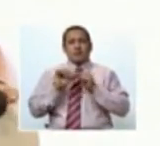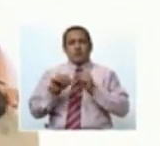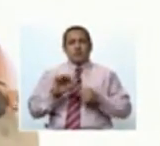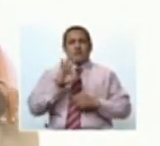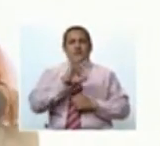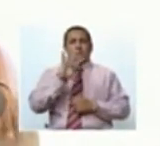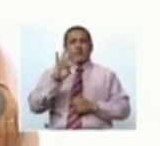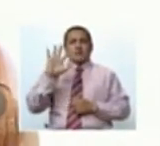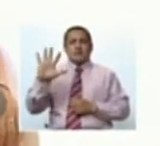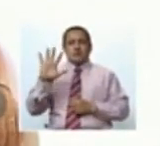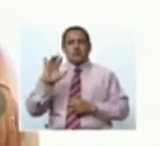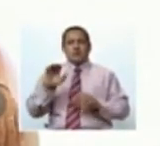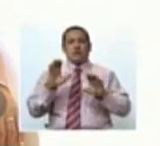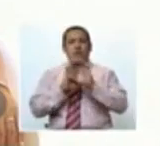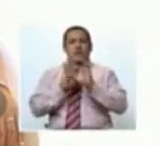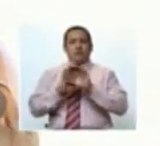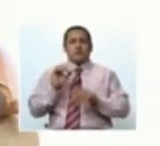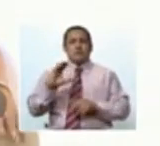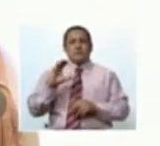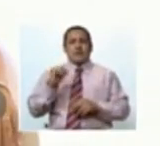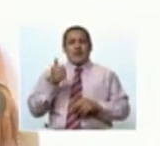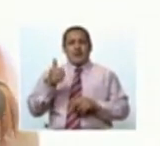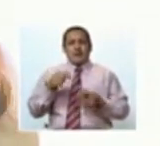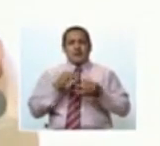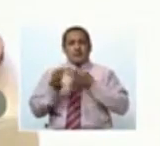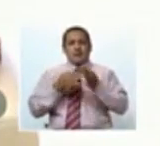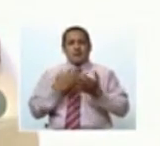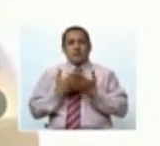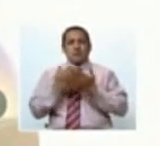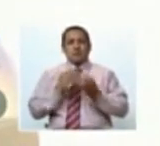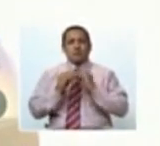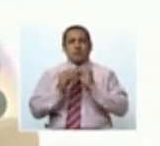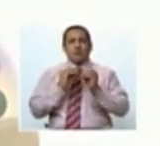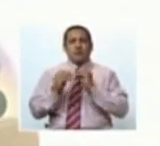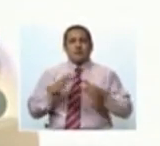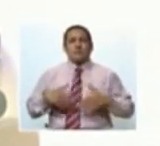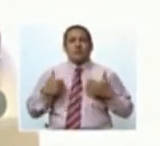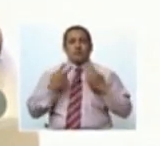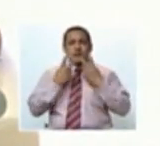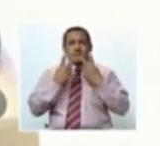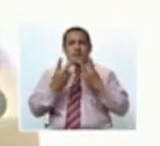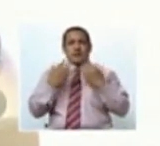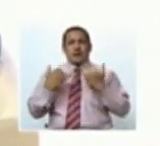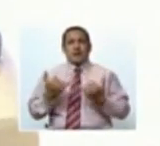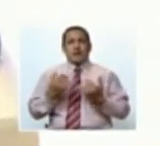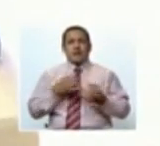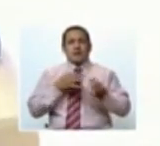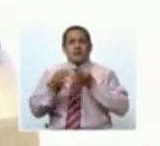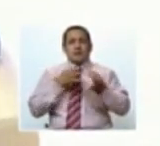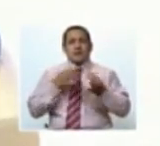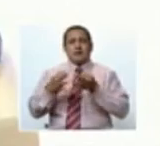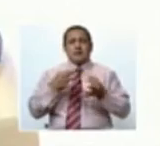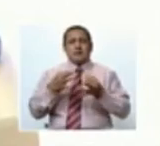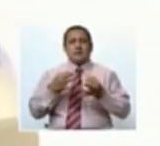artículo 345 del Código Civil A, el que establece como causal el poder